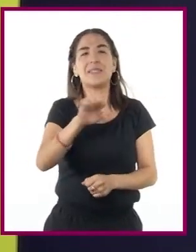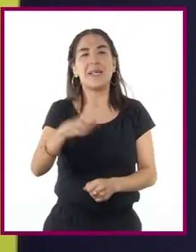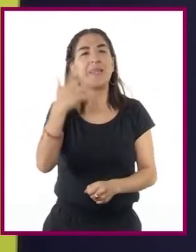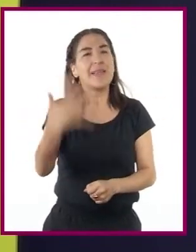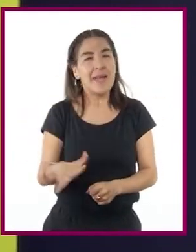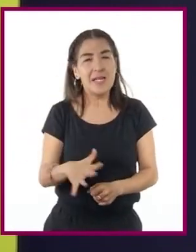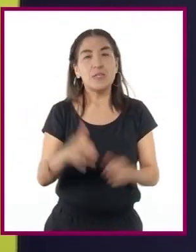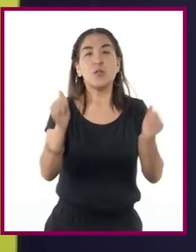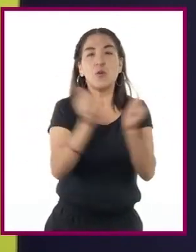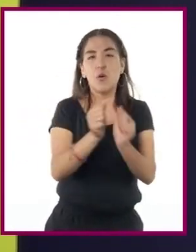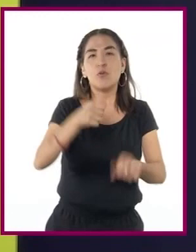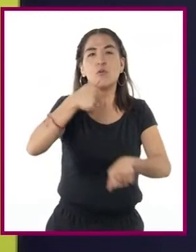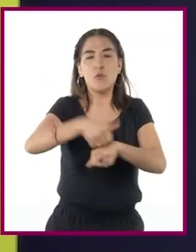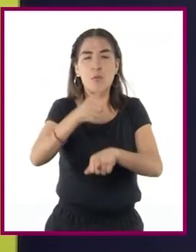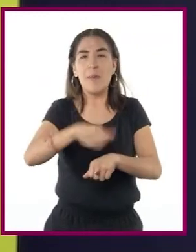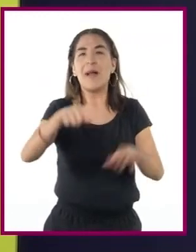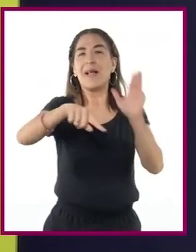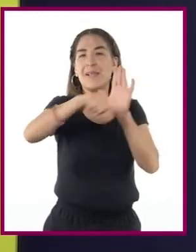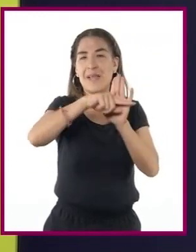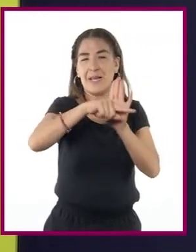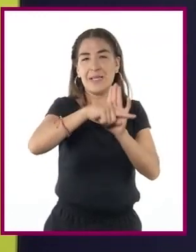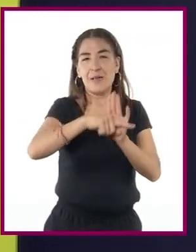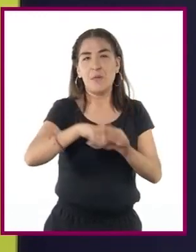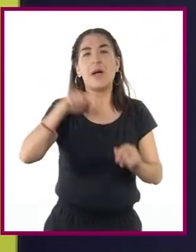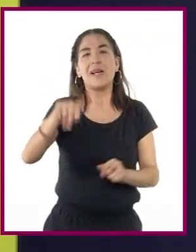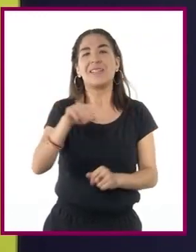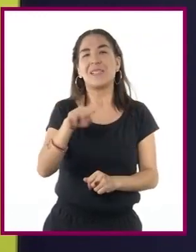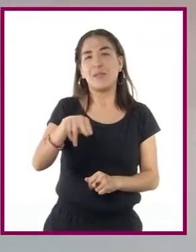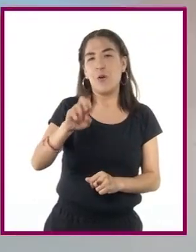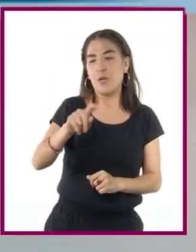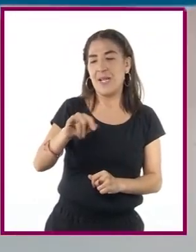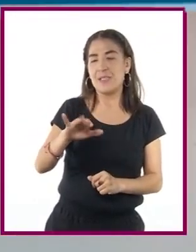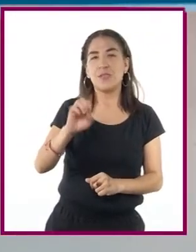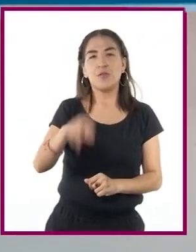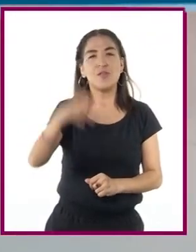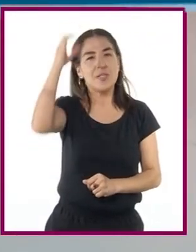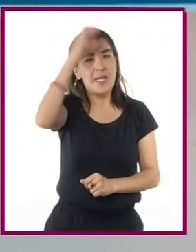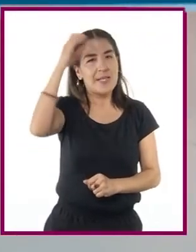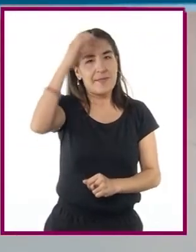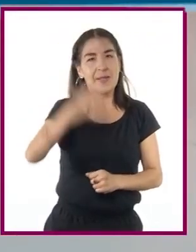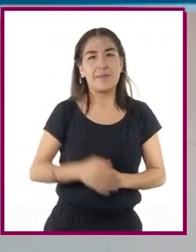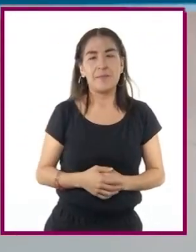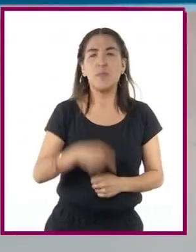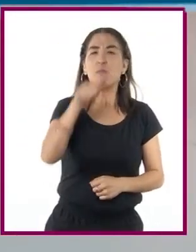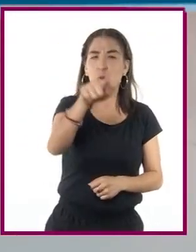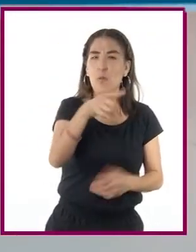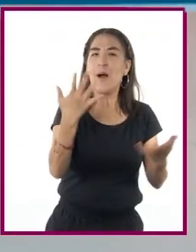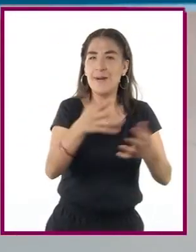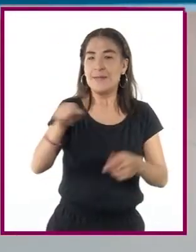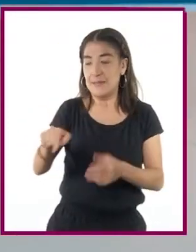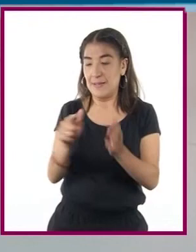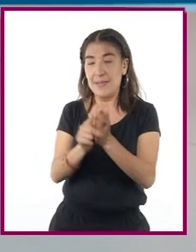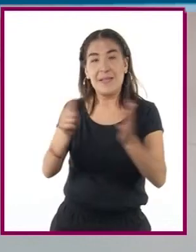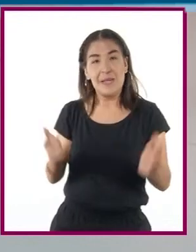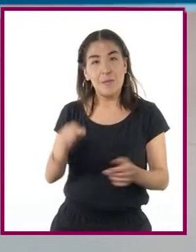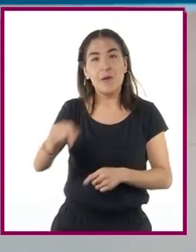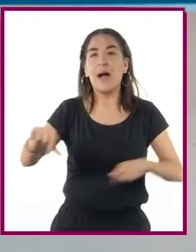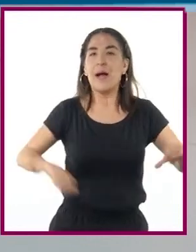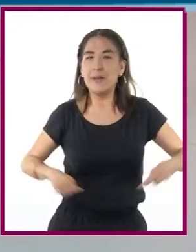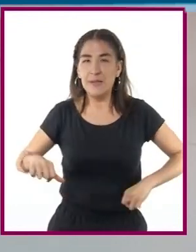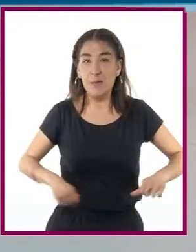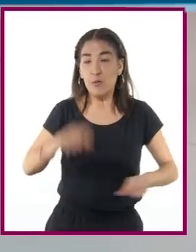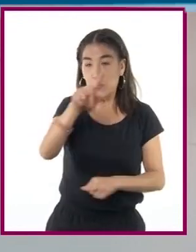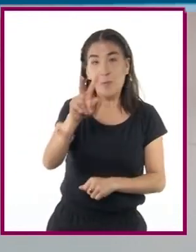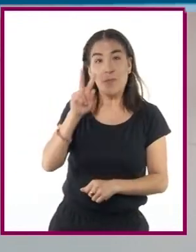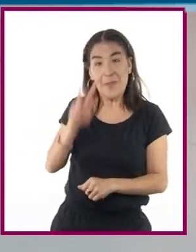con exponente entero negativo en la notación científica. Resuelvan las actividades que identifiquen en su libro de